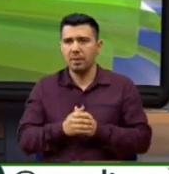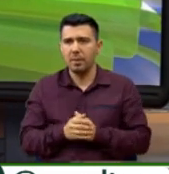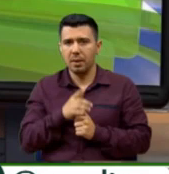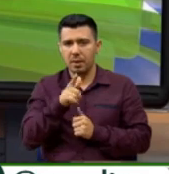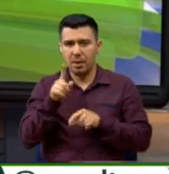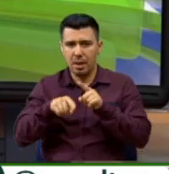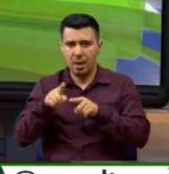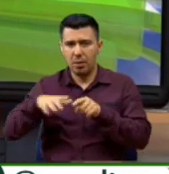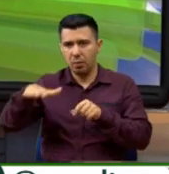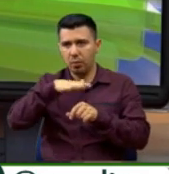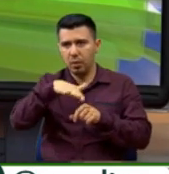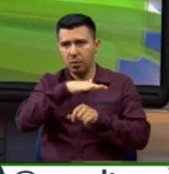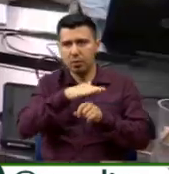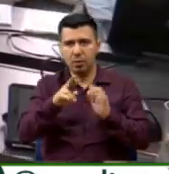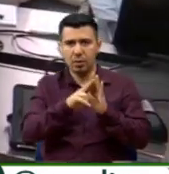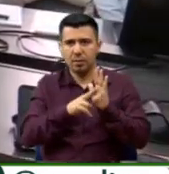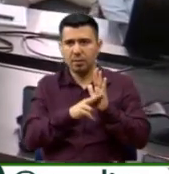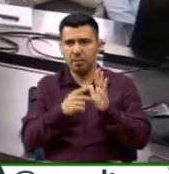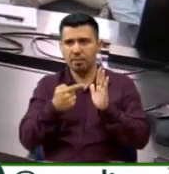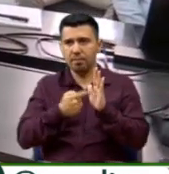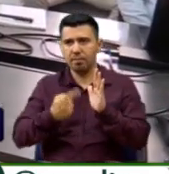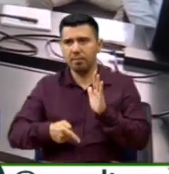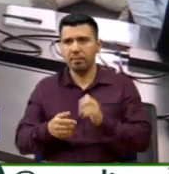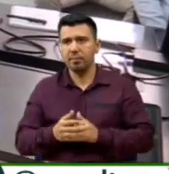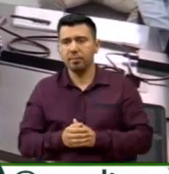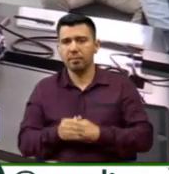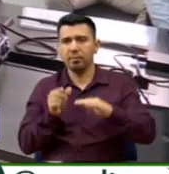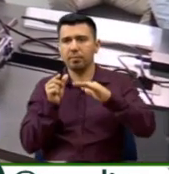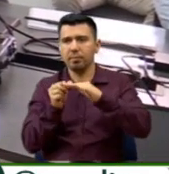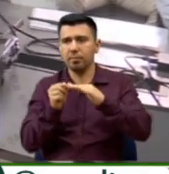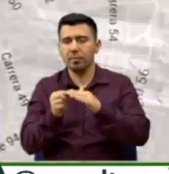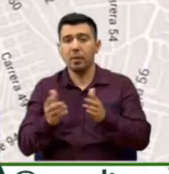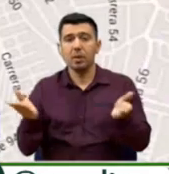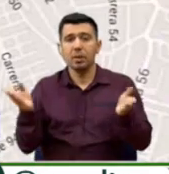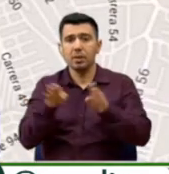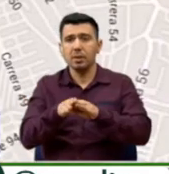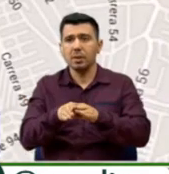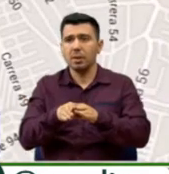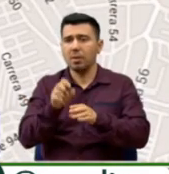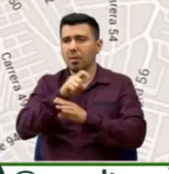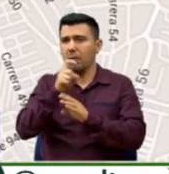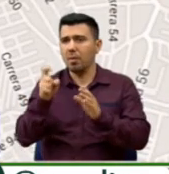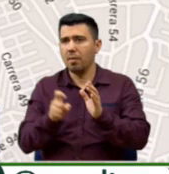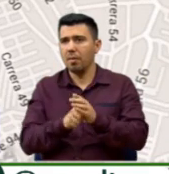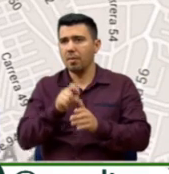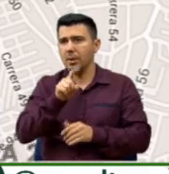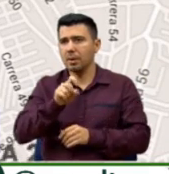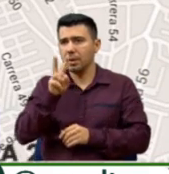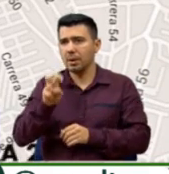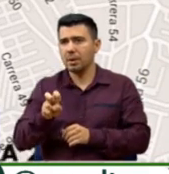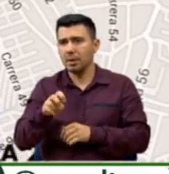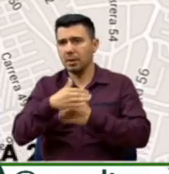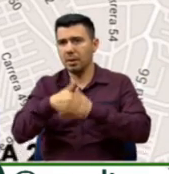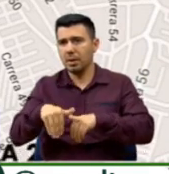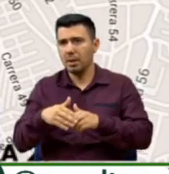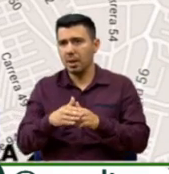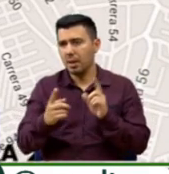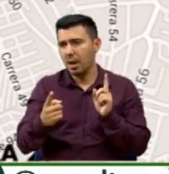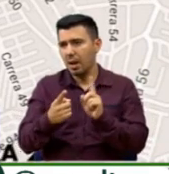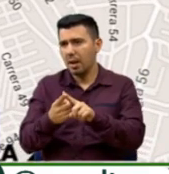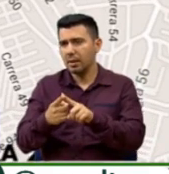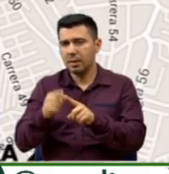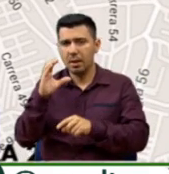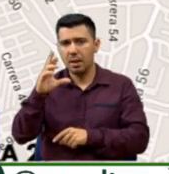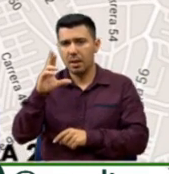tienen restricción. Se realizará un cierre total en la calle 67 desde el viaducto La Flora hasta la carrera